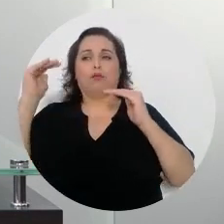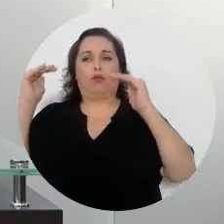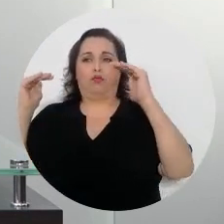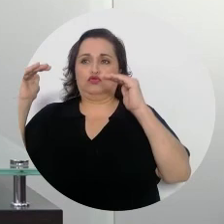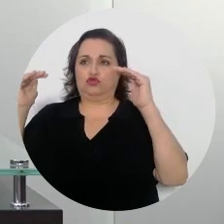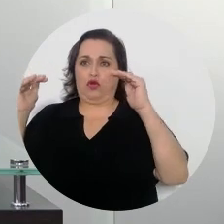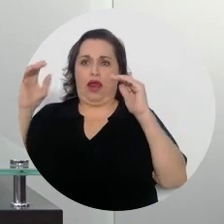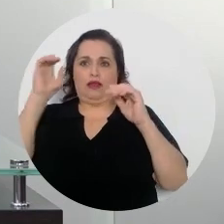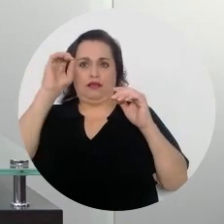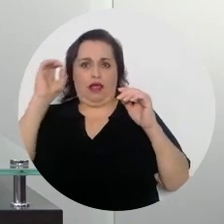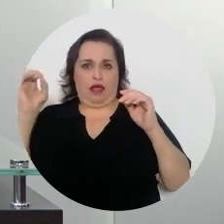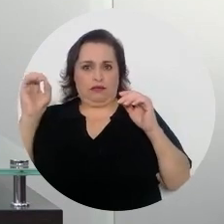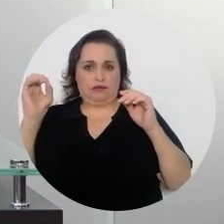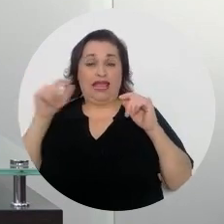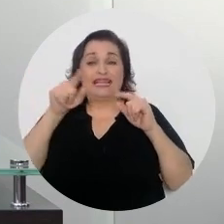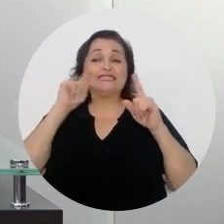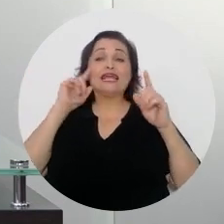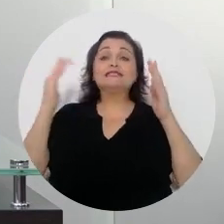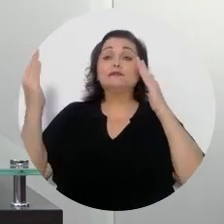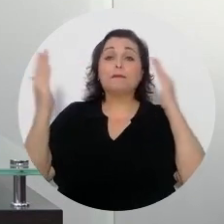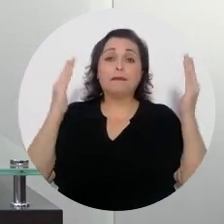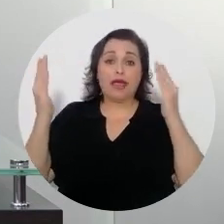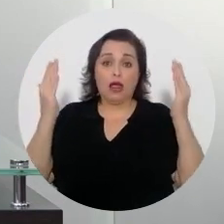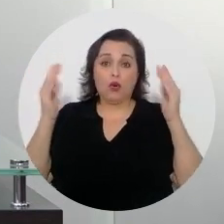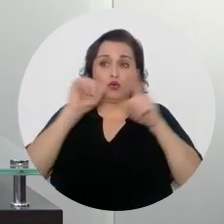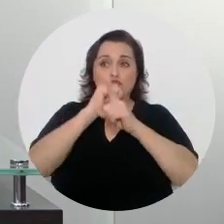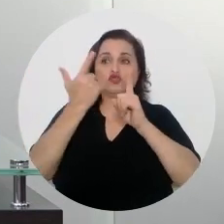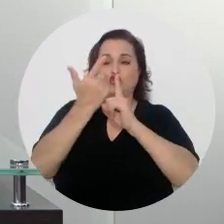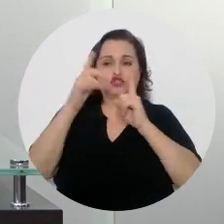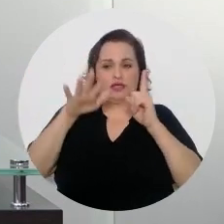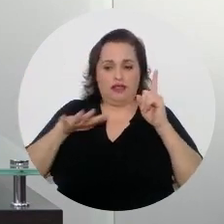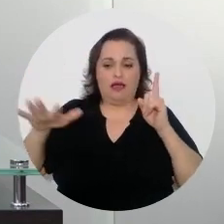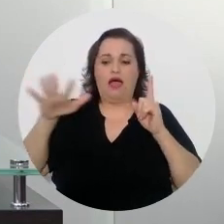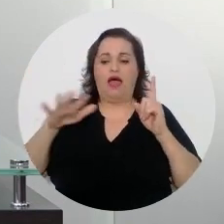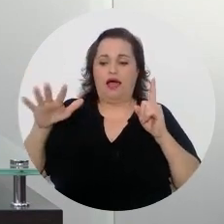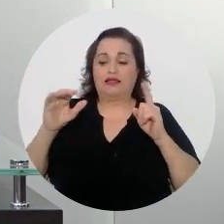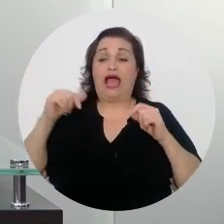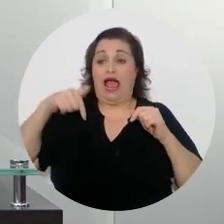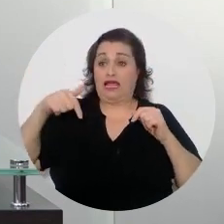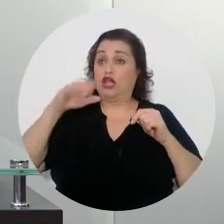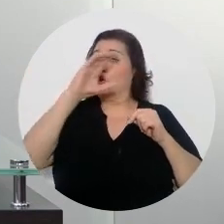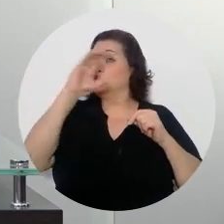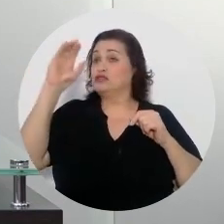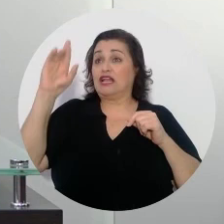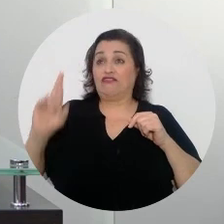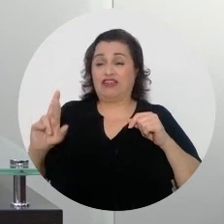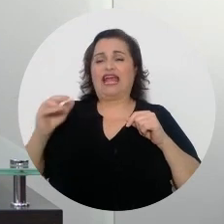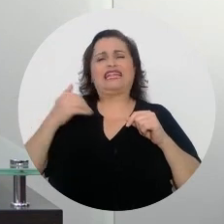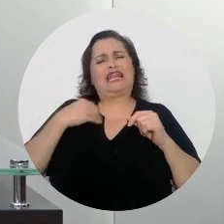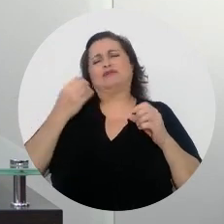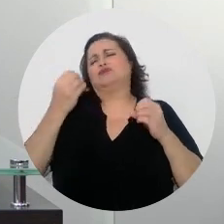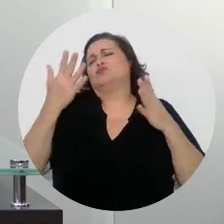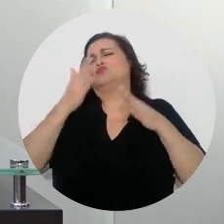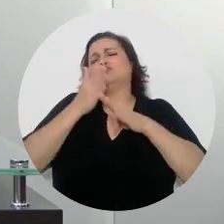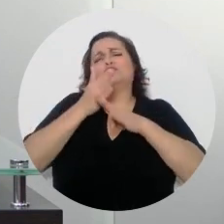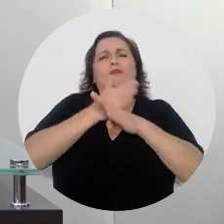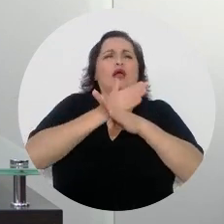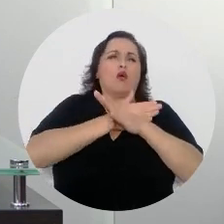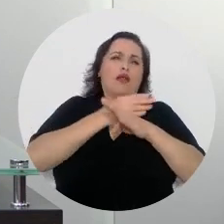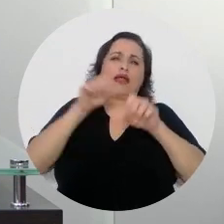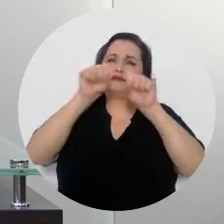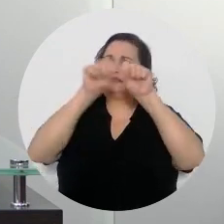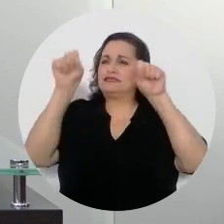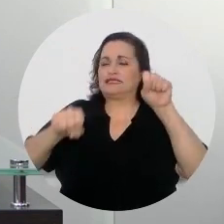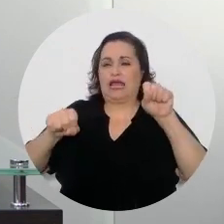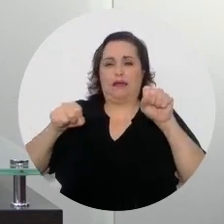esa proporcionalidad, ese espejo de la sociedad. En Costa Rica tenemos mucho que mejorar del